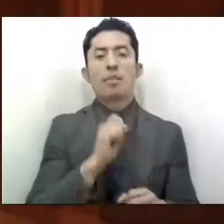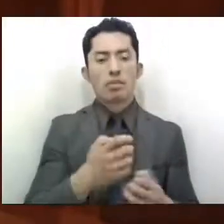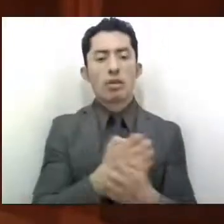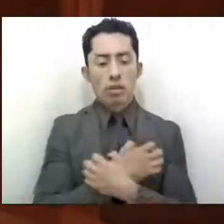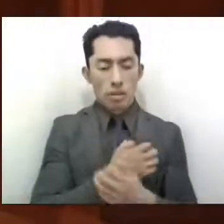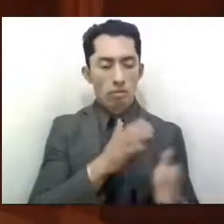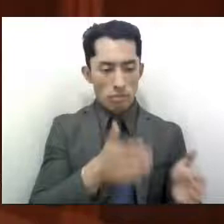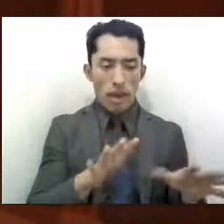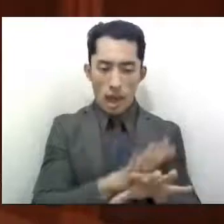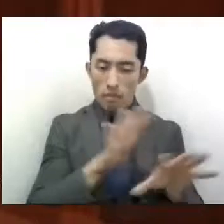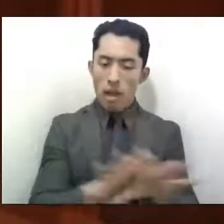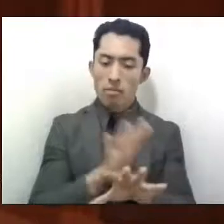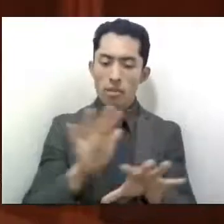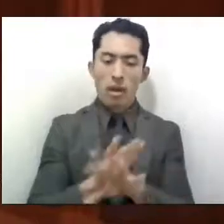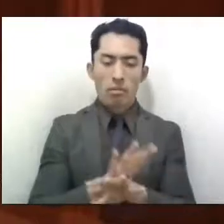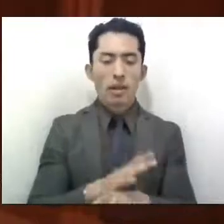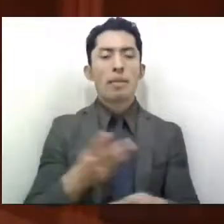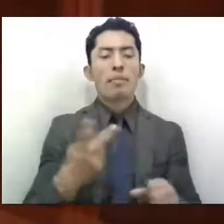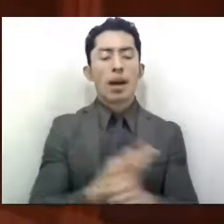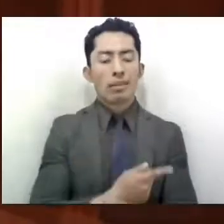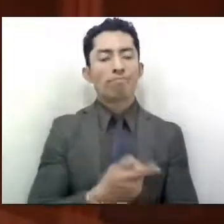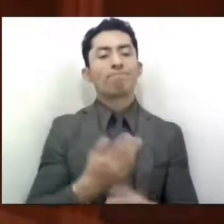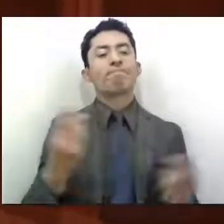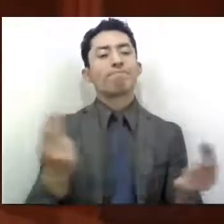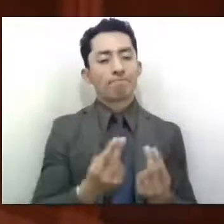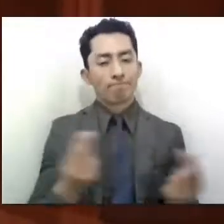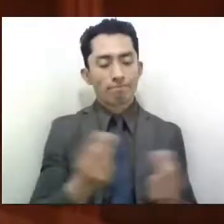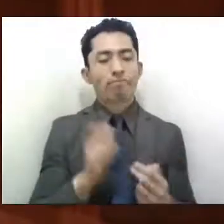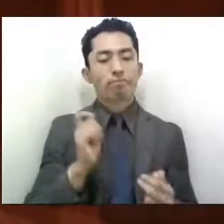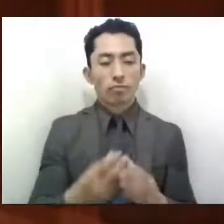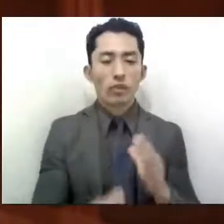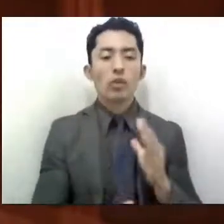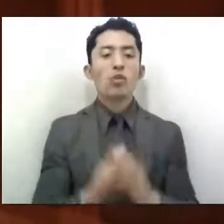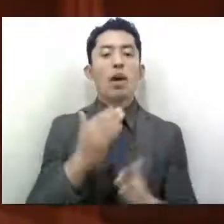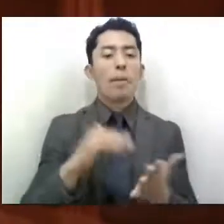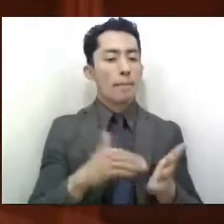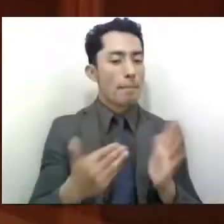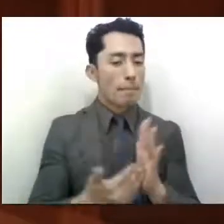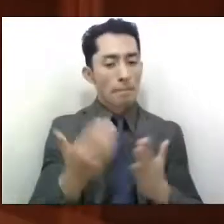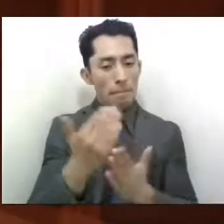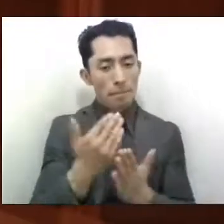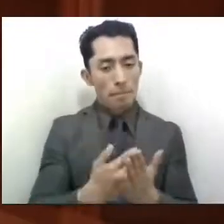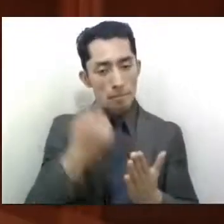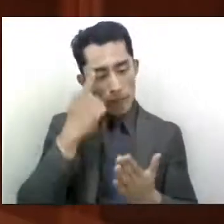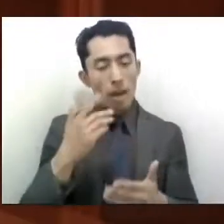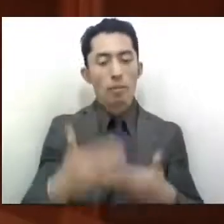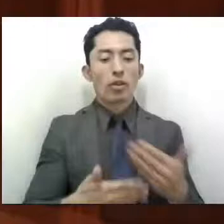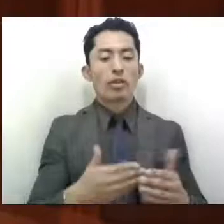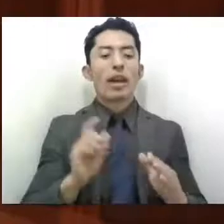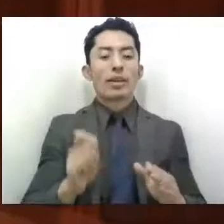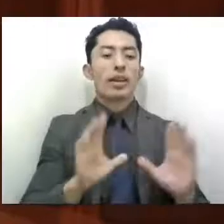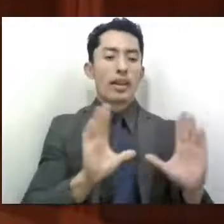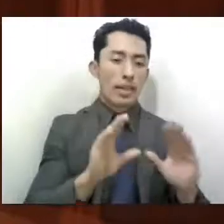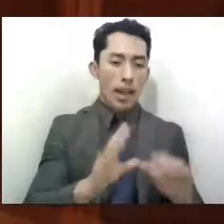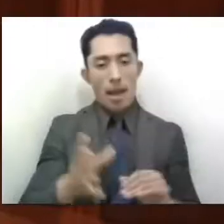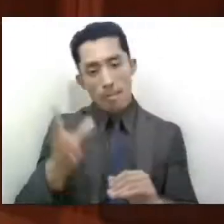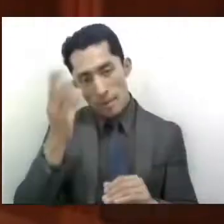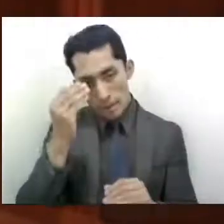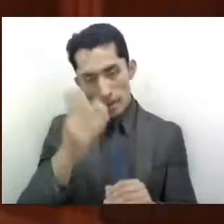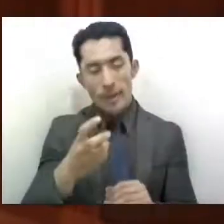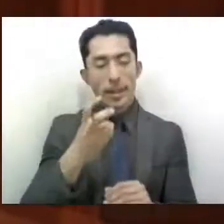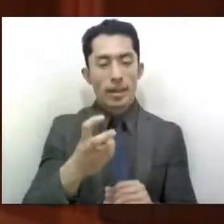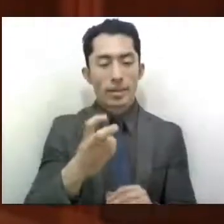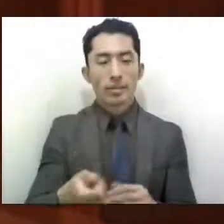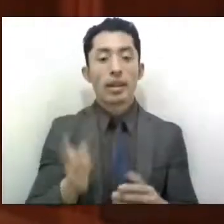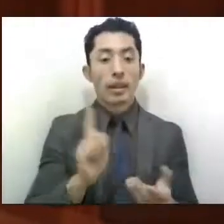la necesidad de generar nuevas estrategias para el proceso de enseñanza-aprendizaje, tomando en cuenta el confinamiento que la pandemia